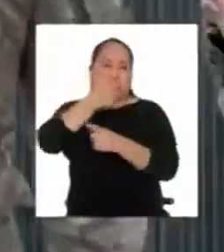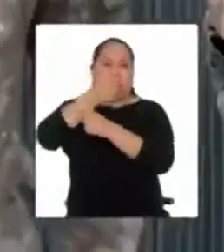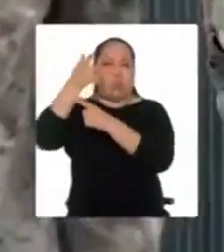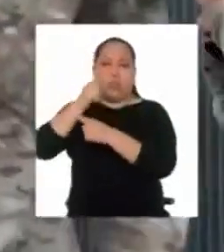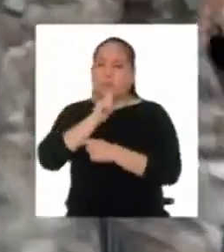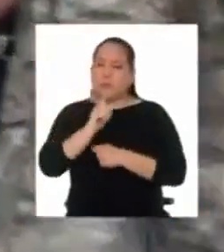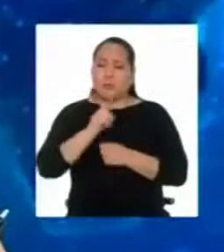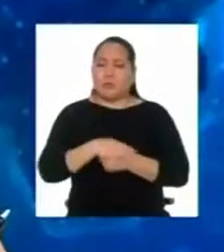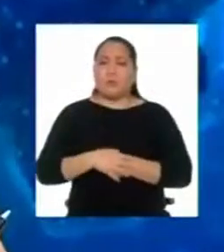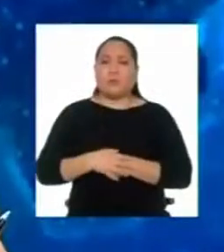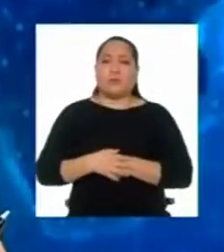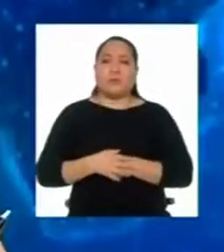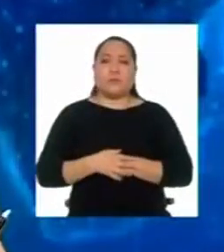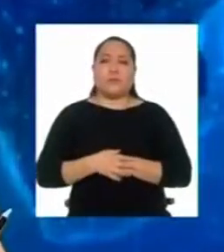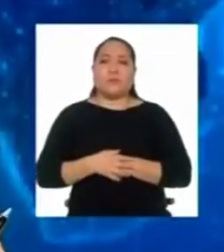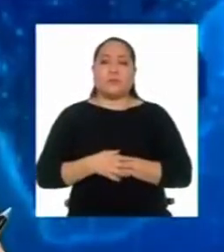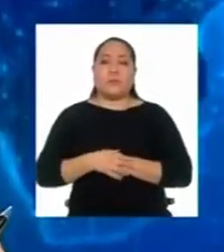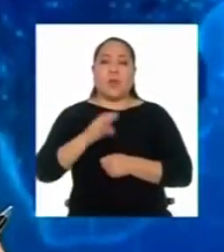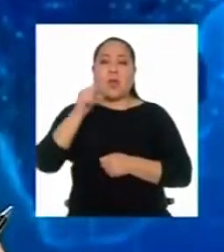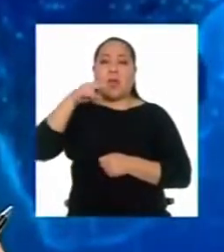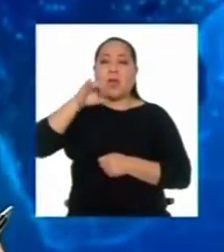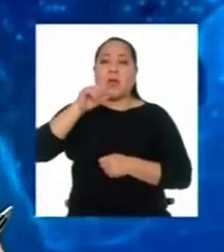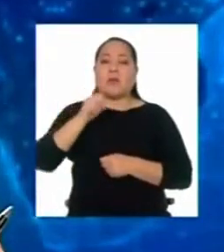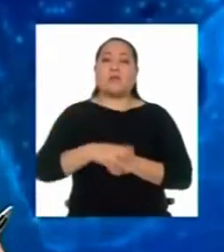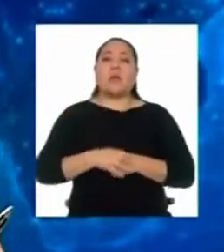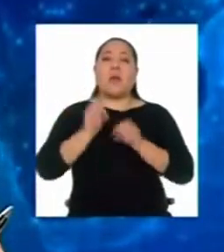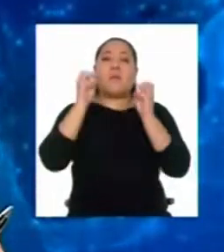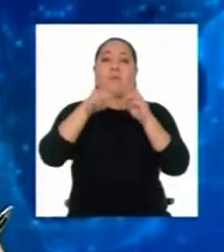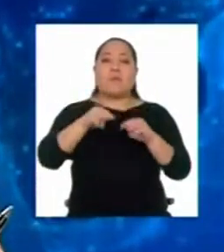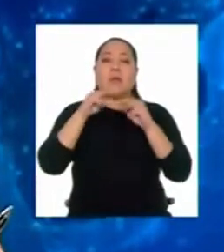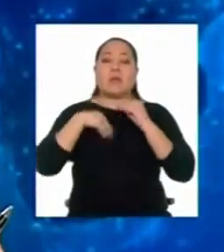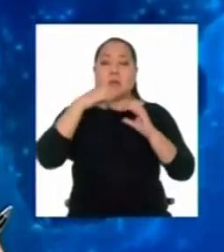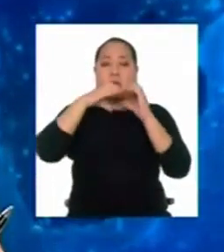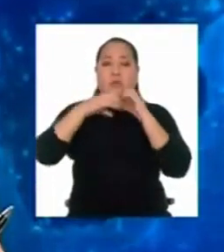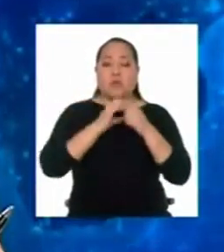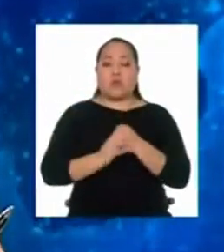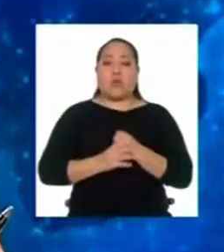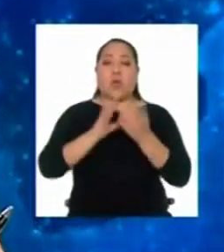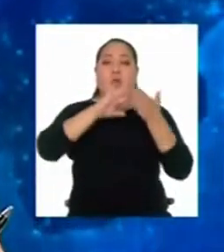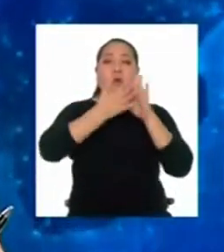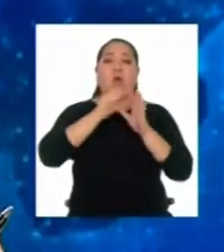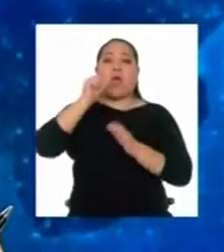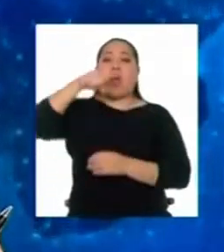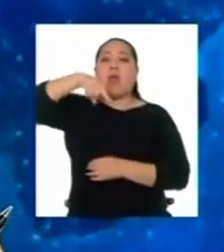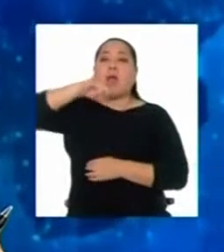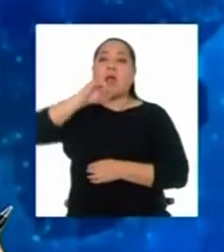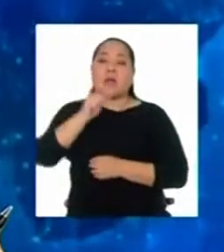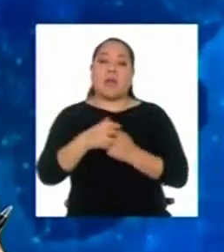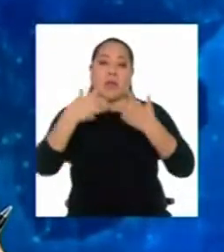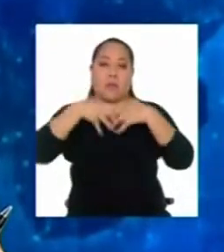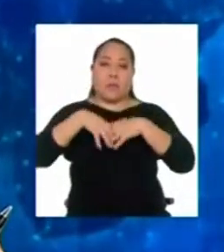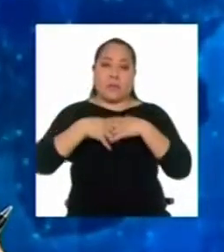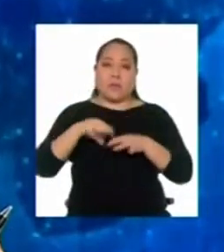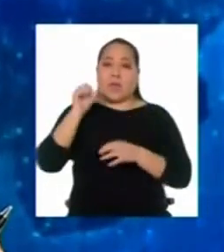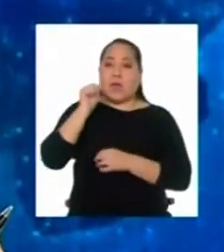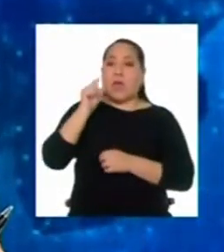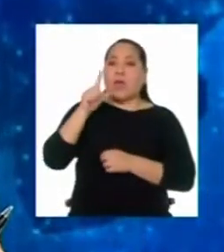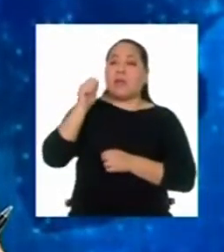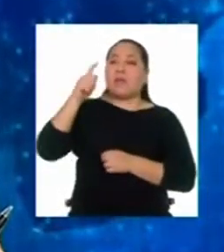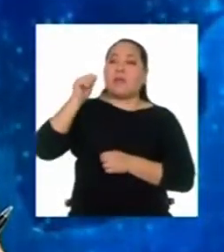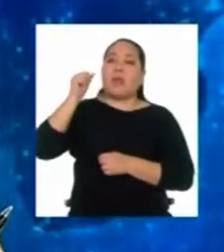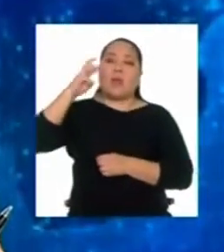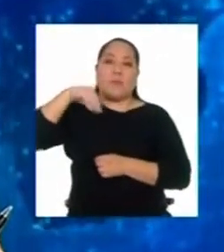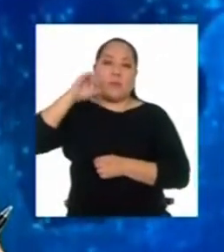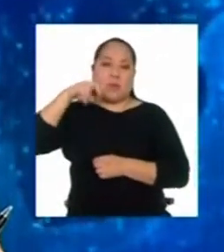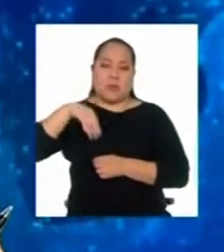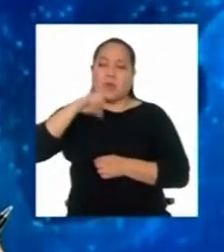enemigo. Y en Ancash se instaló la mesa de diálogo entre la comunidad de Aquia y la empresa Antamina. En esta primera reunión la minera se comprometió